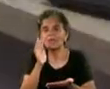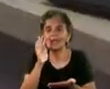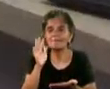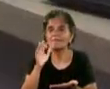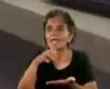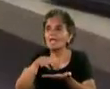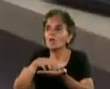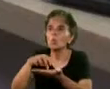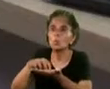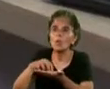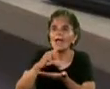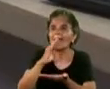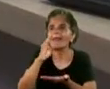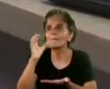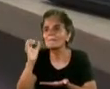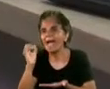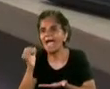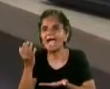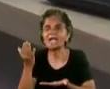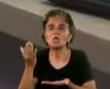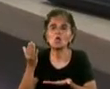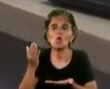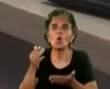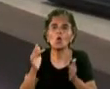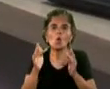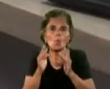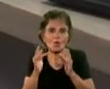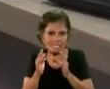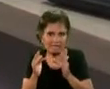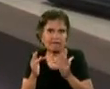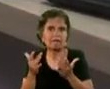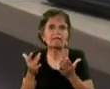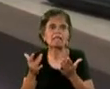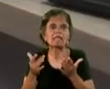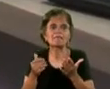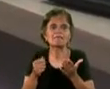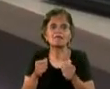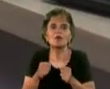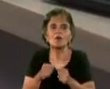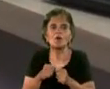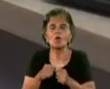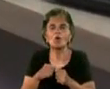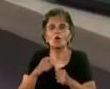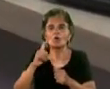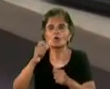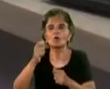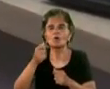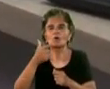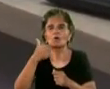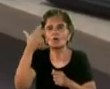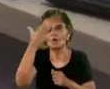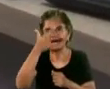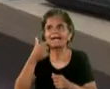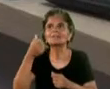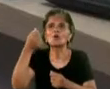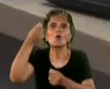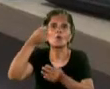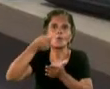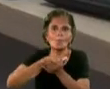puede pagar, en el banco, por Pago Mis Cuentas, en Buticash, en Pago Fácil.